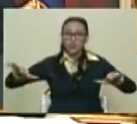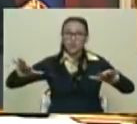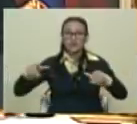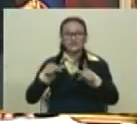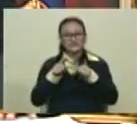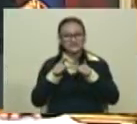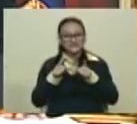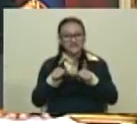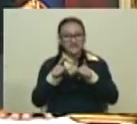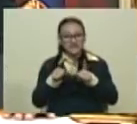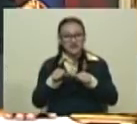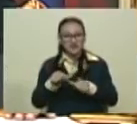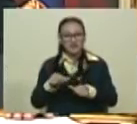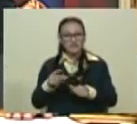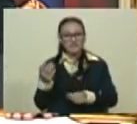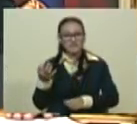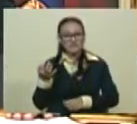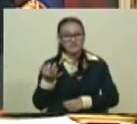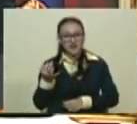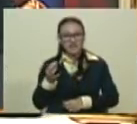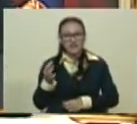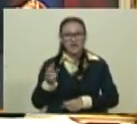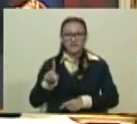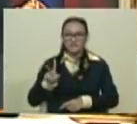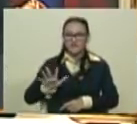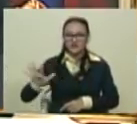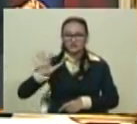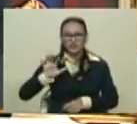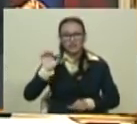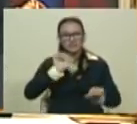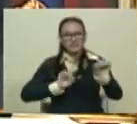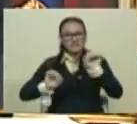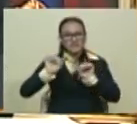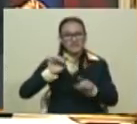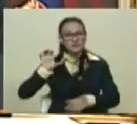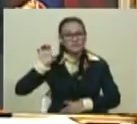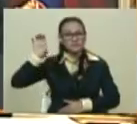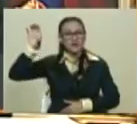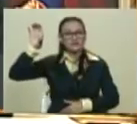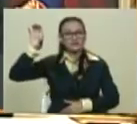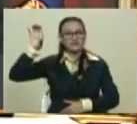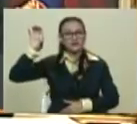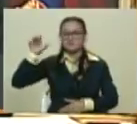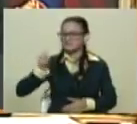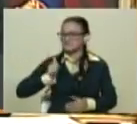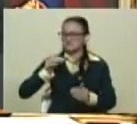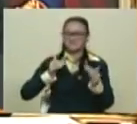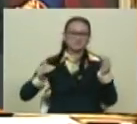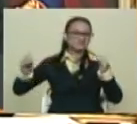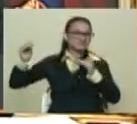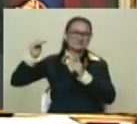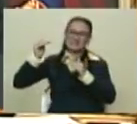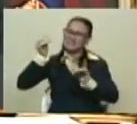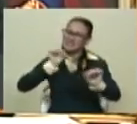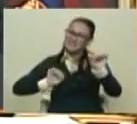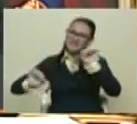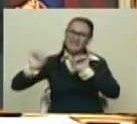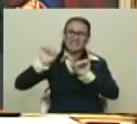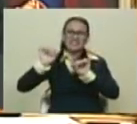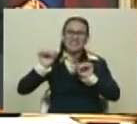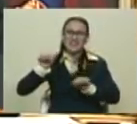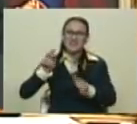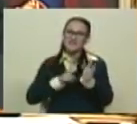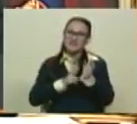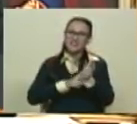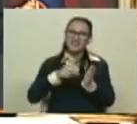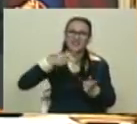seguir llevando la verdad de Venezuela y defender a nuestra patria. Por encima de cualquier cosa, defender la verdad de